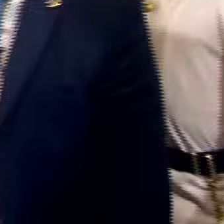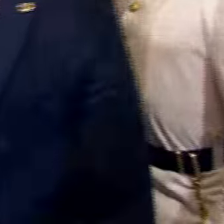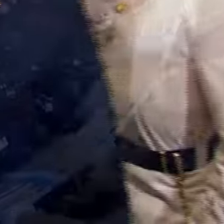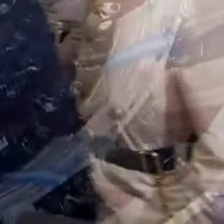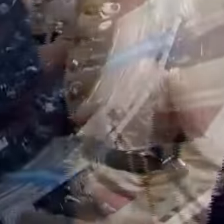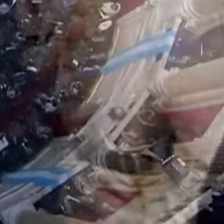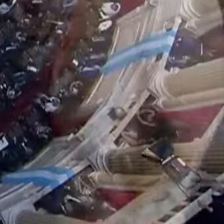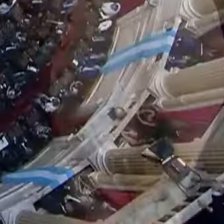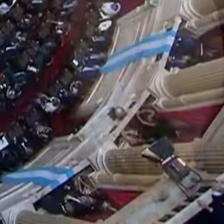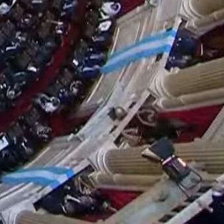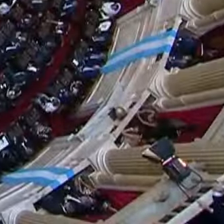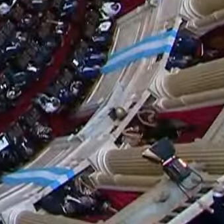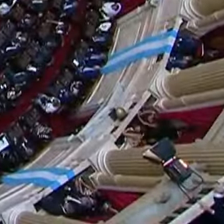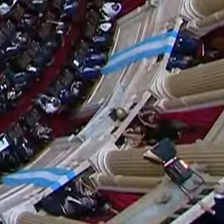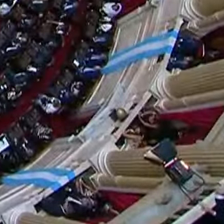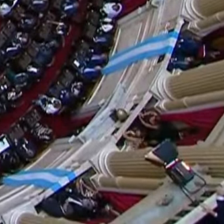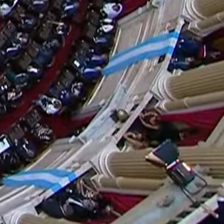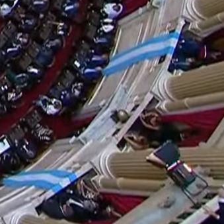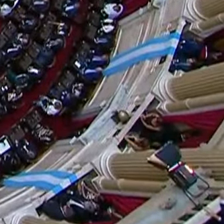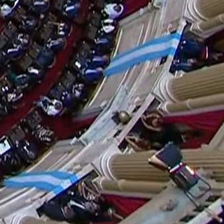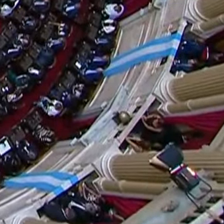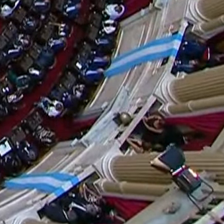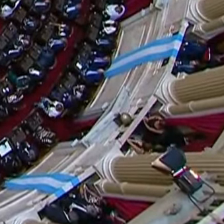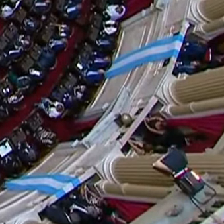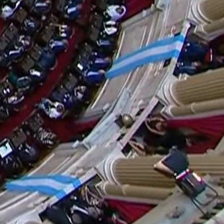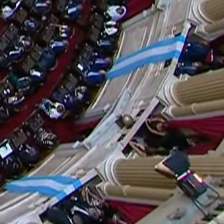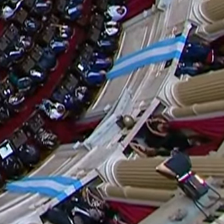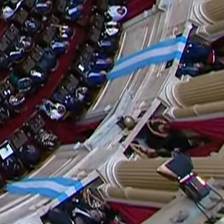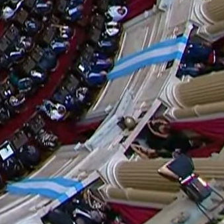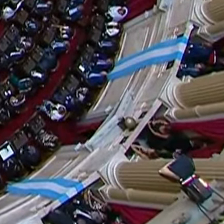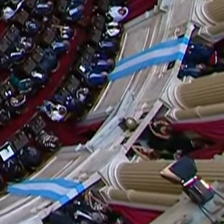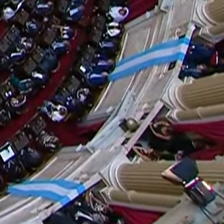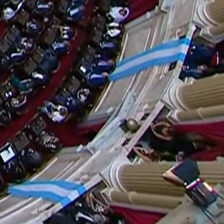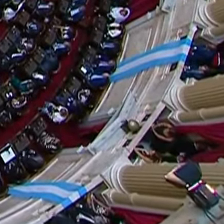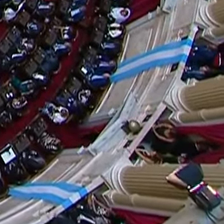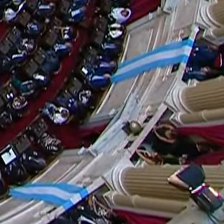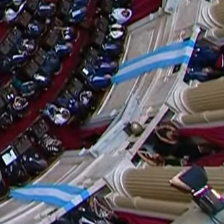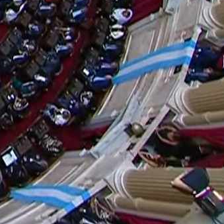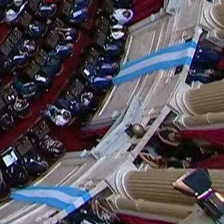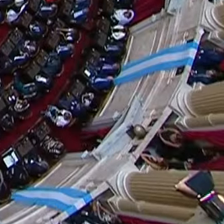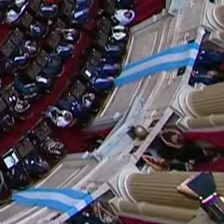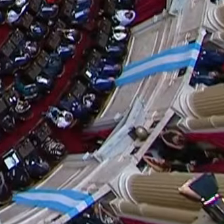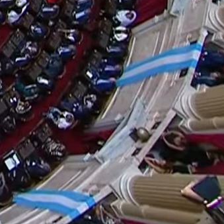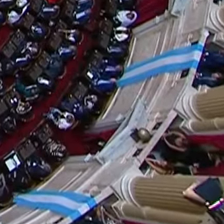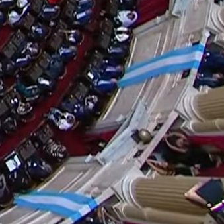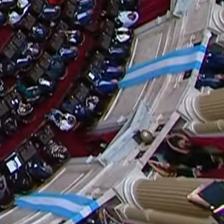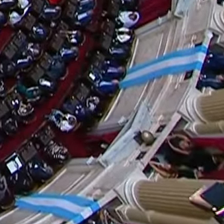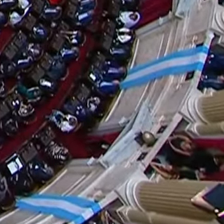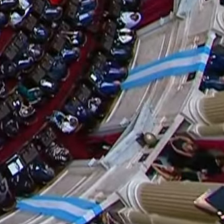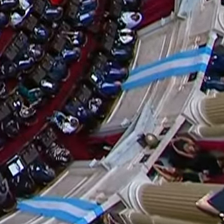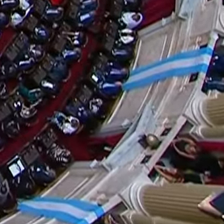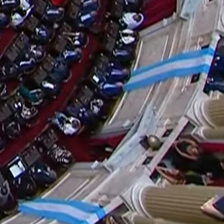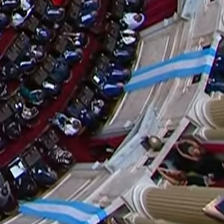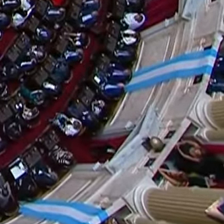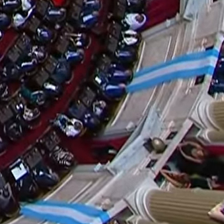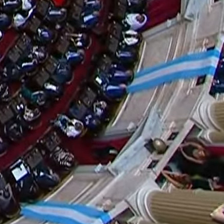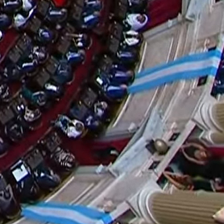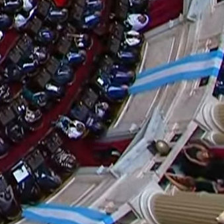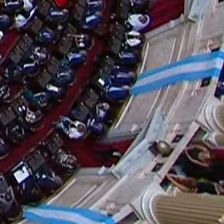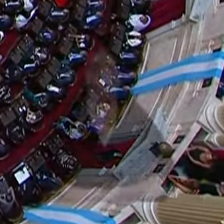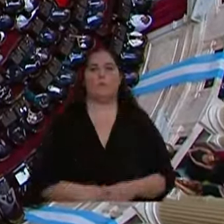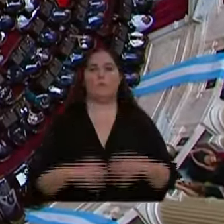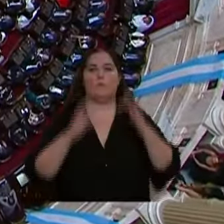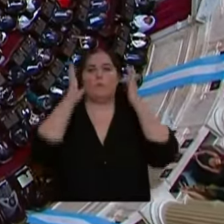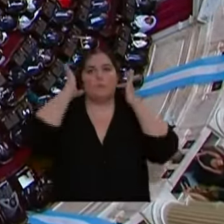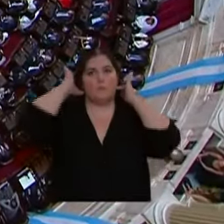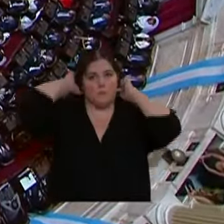dirigen en este momento hacia el sector del recinto de esta Cámara de Diputados para dar inicio formal en instantes